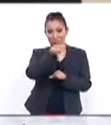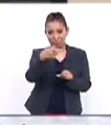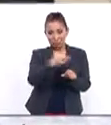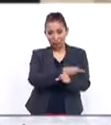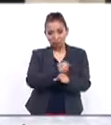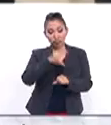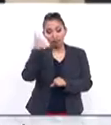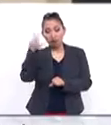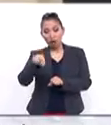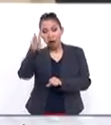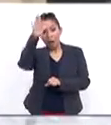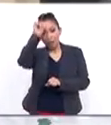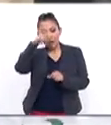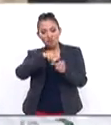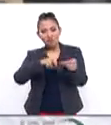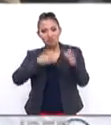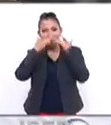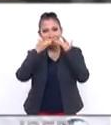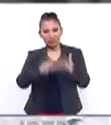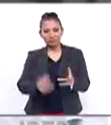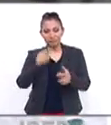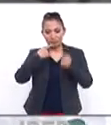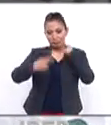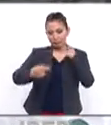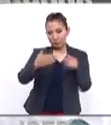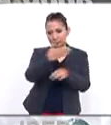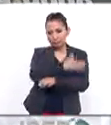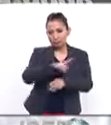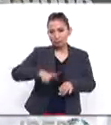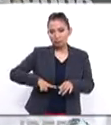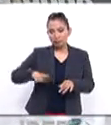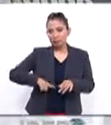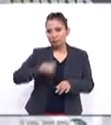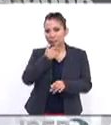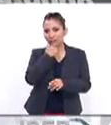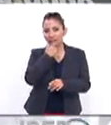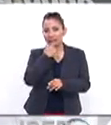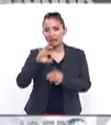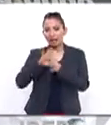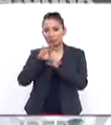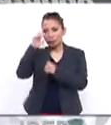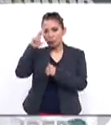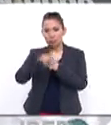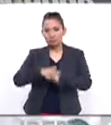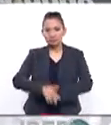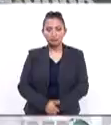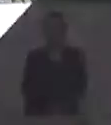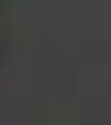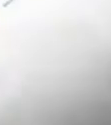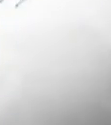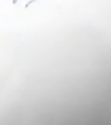de haber negado el acuerdo del Brexit que fue negociado por el gobierno británico y la Unión Europea.